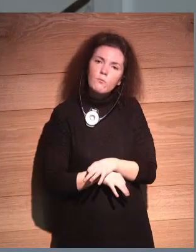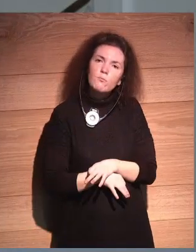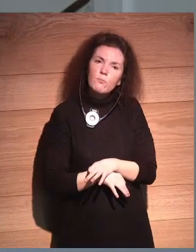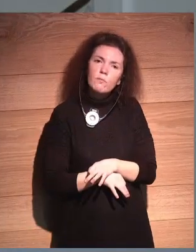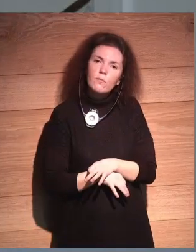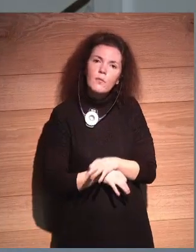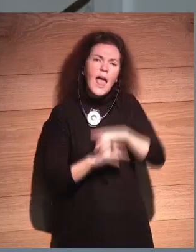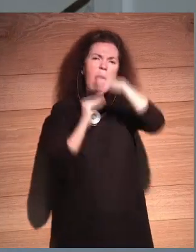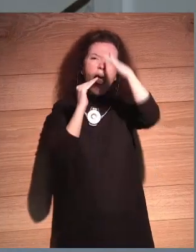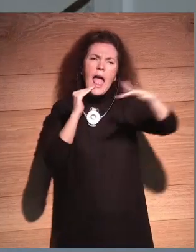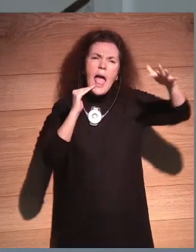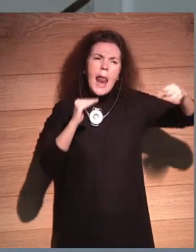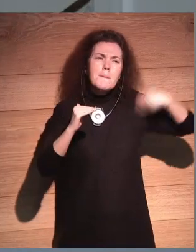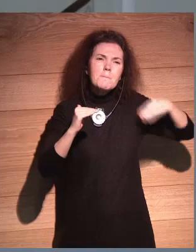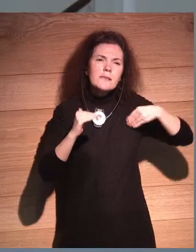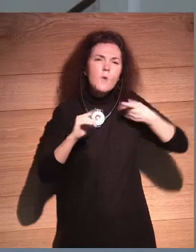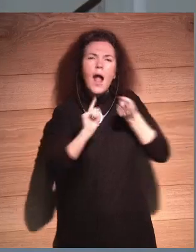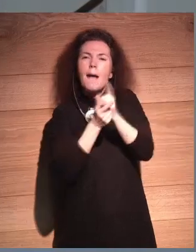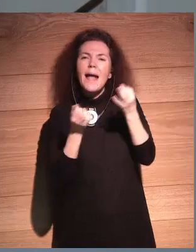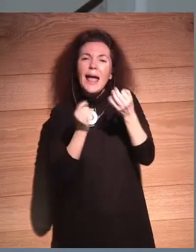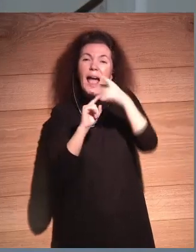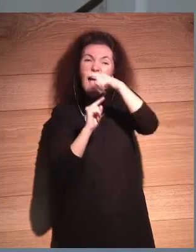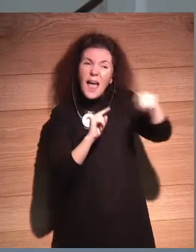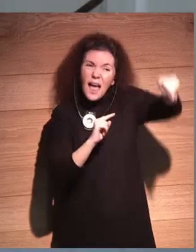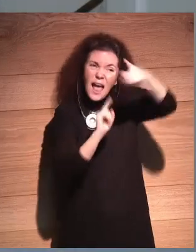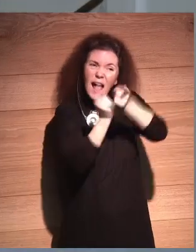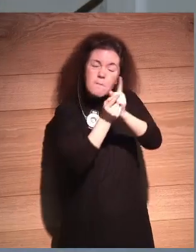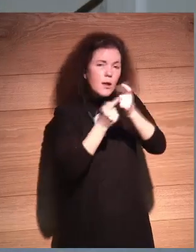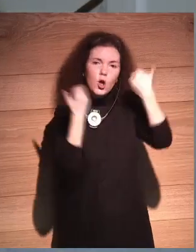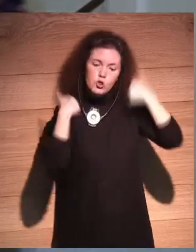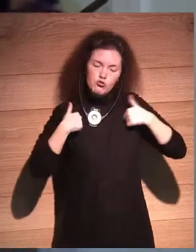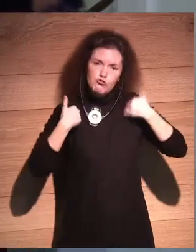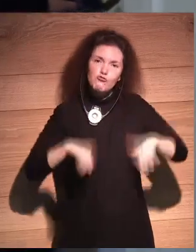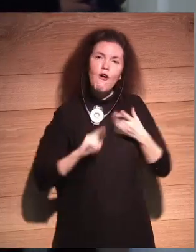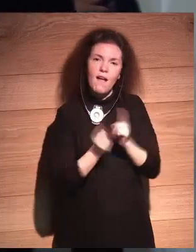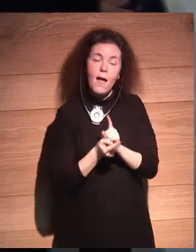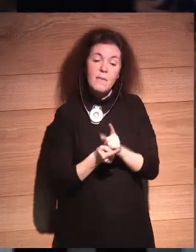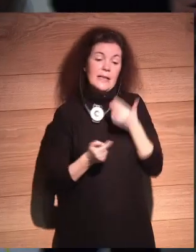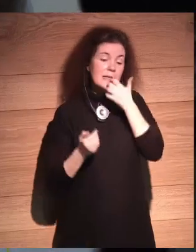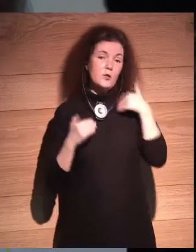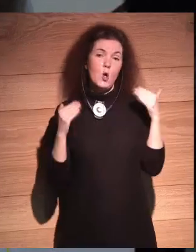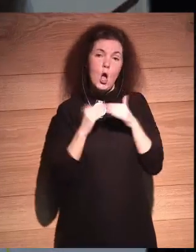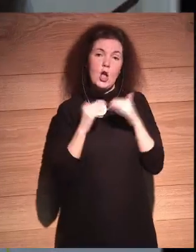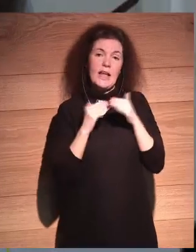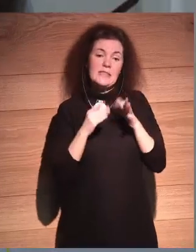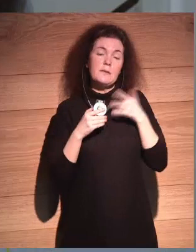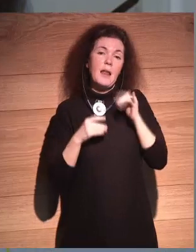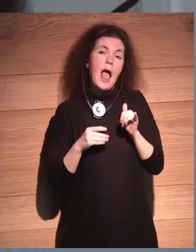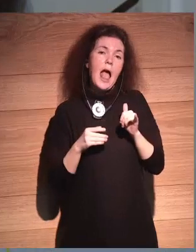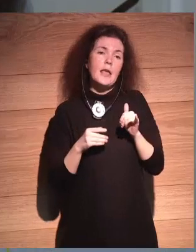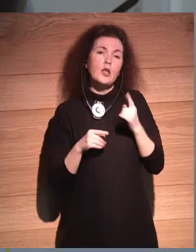El entorno seguía siendo el mismo, era yo el que estaba cambiando. El día 22º escribí en el diario: cuando estoy en casa dispongo siempre de grandes